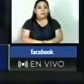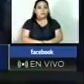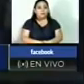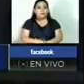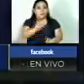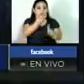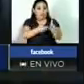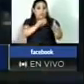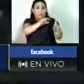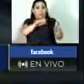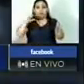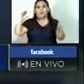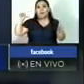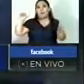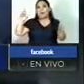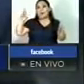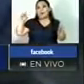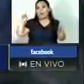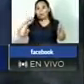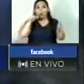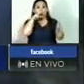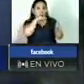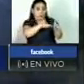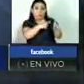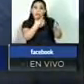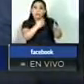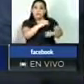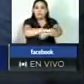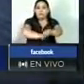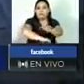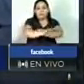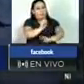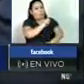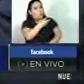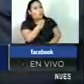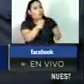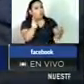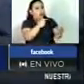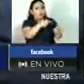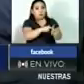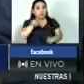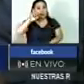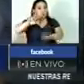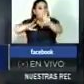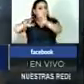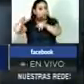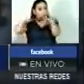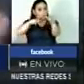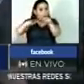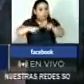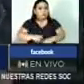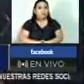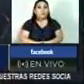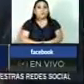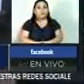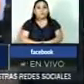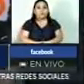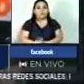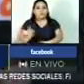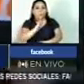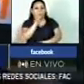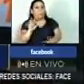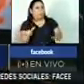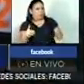Carlos Ernesto Argueta, se llama el sujeto que fue detenido. ¿Cuántos años tiene? 38 años. ¿En qué